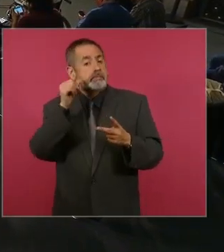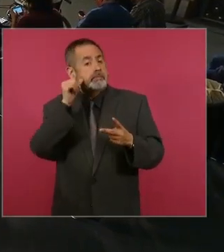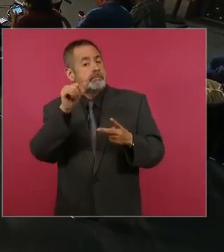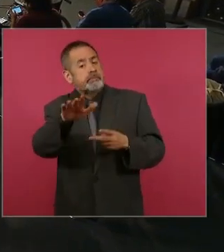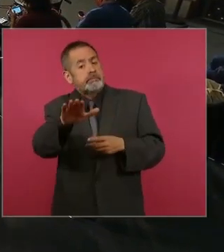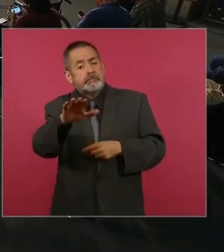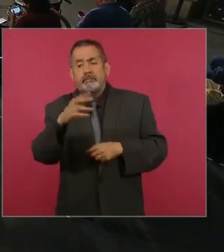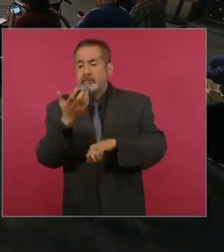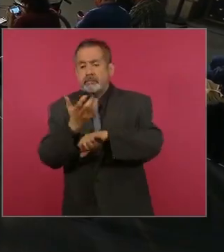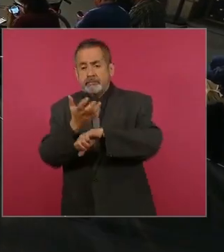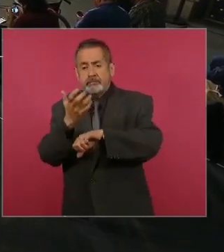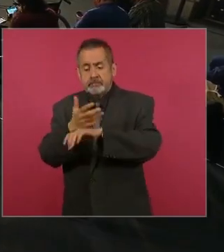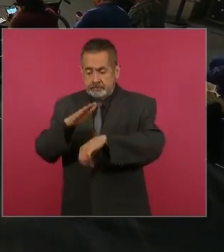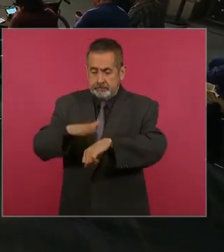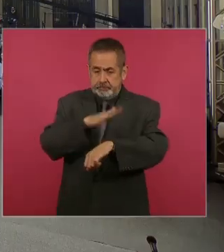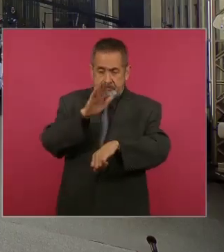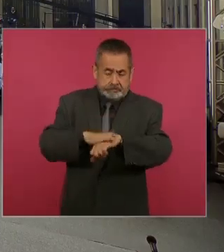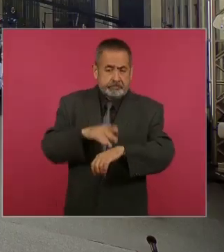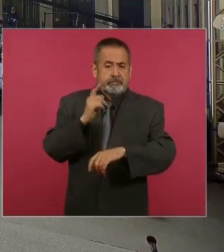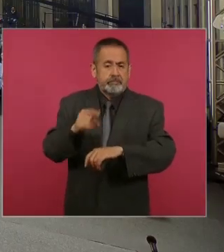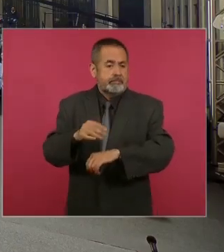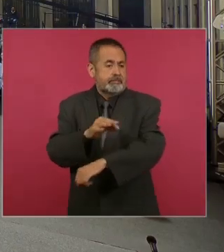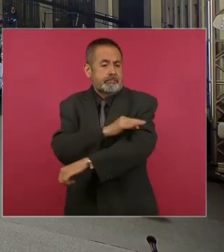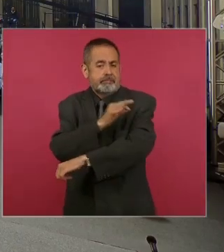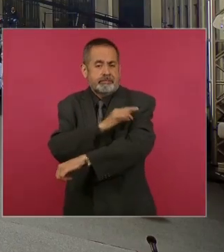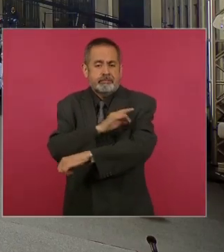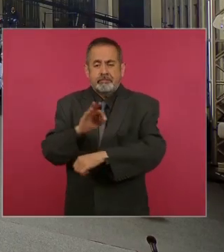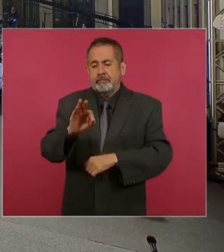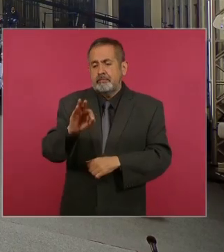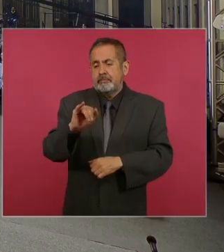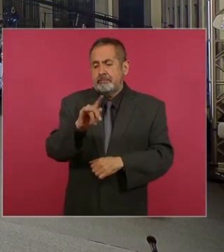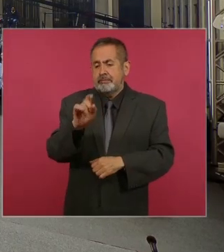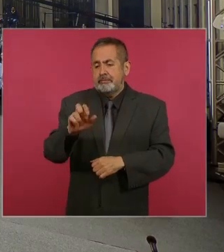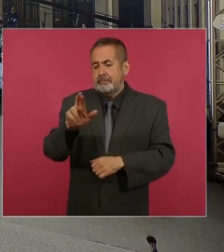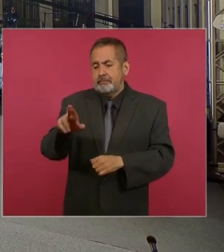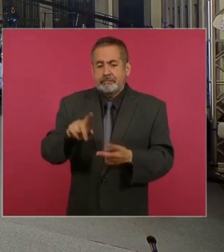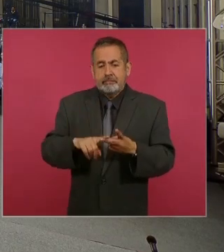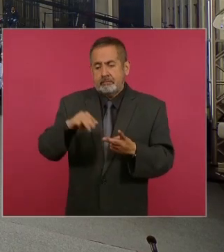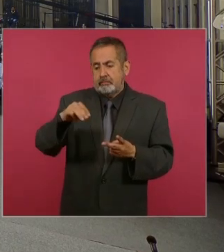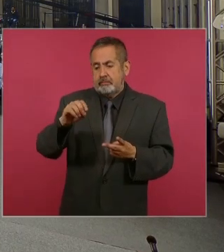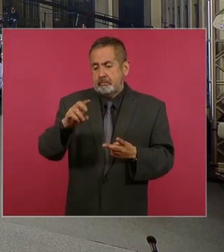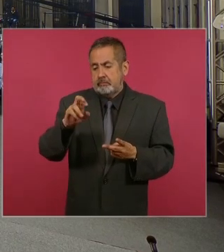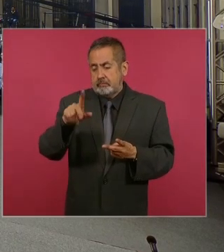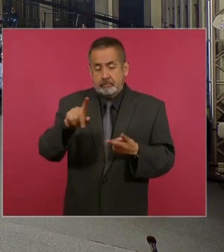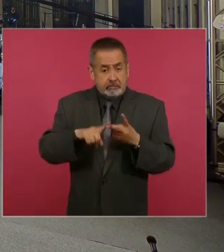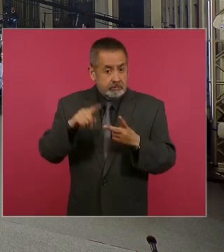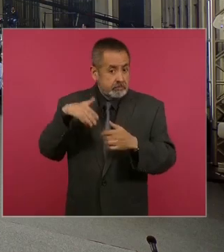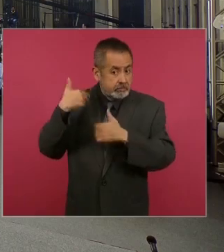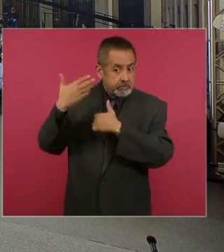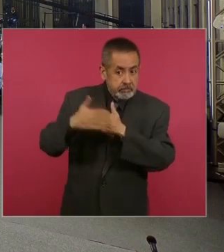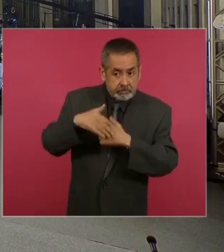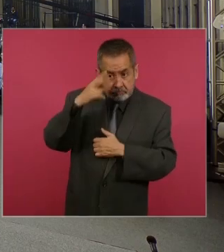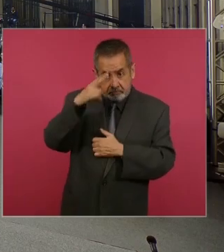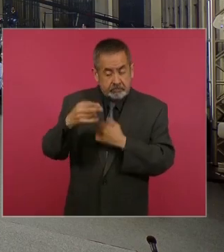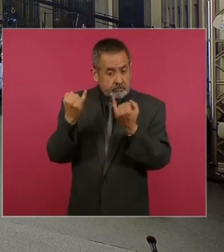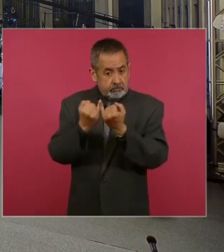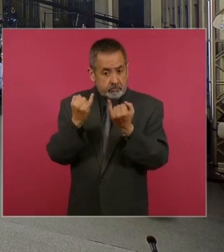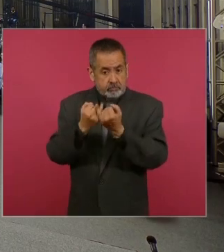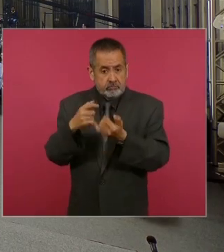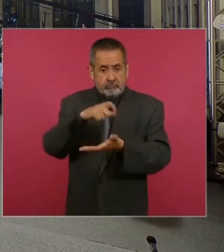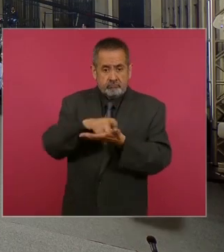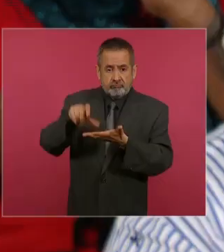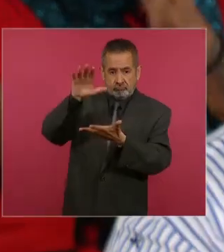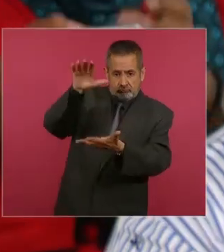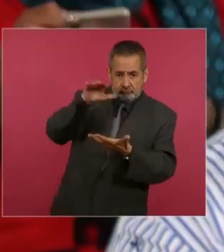Unidos se aprueba la actualización de las vacunas Pfizer y Moderna. No sé si en México se estaría proyectando hacer una adquisición